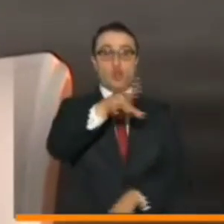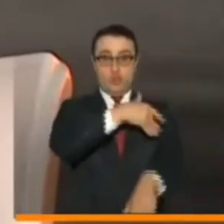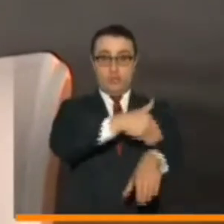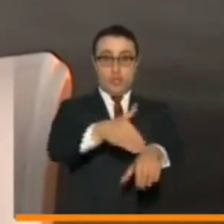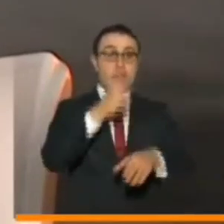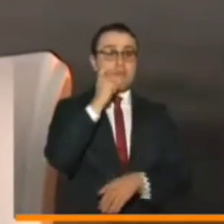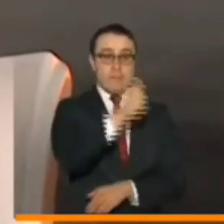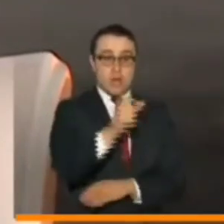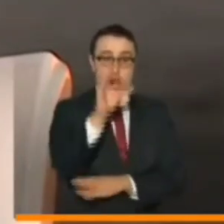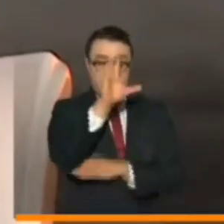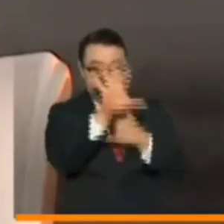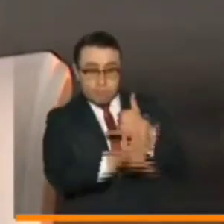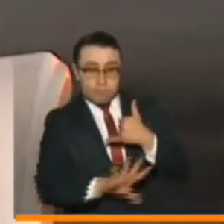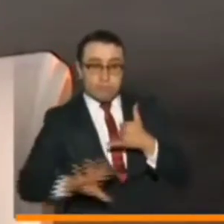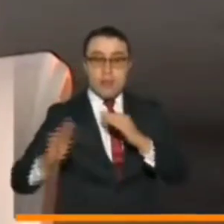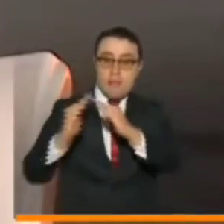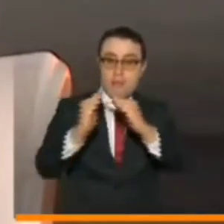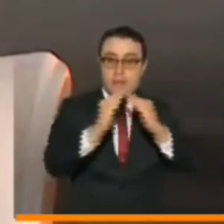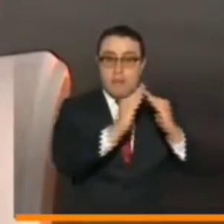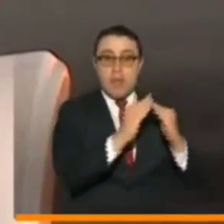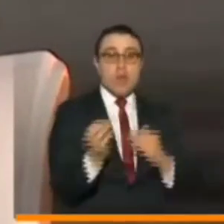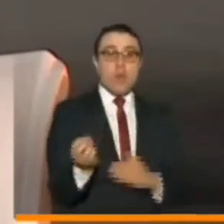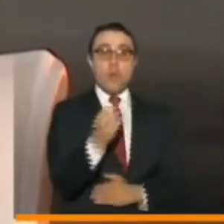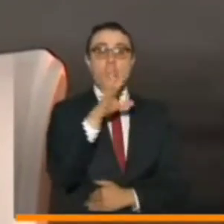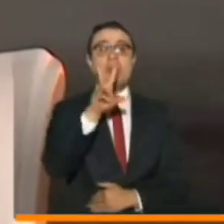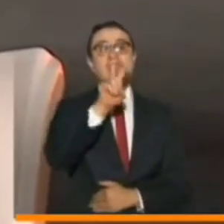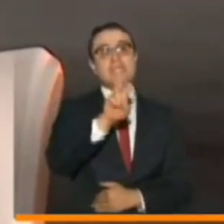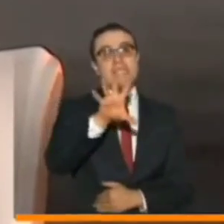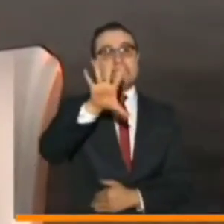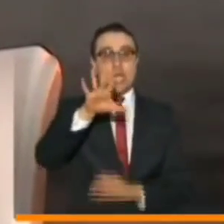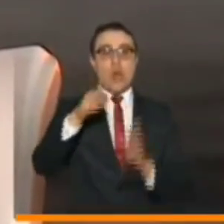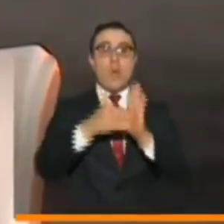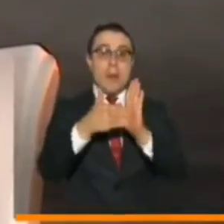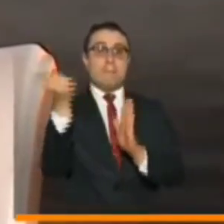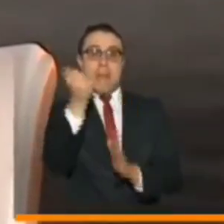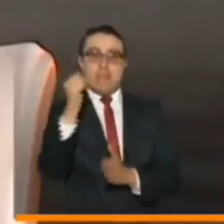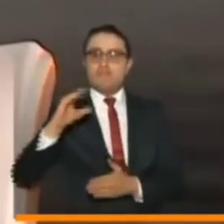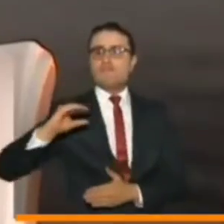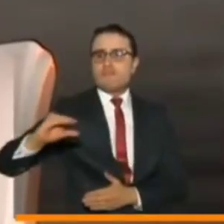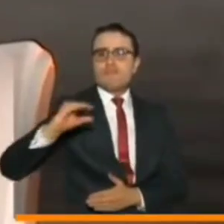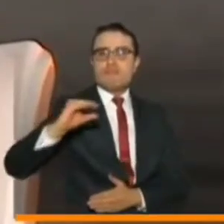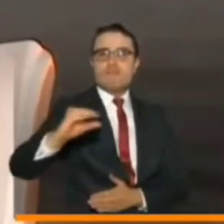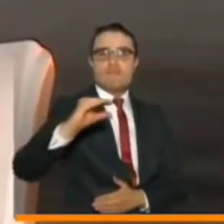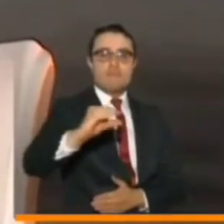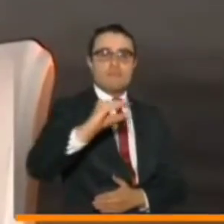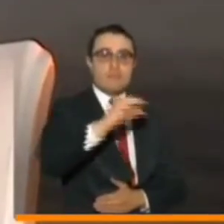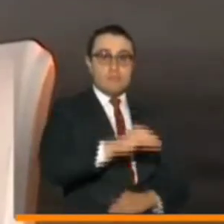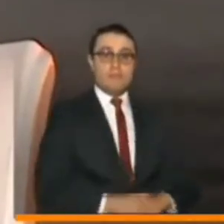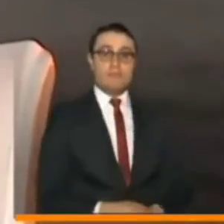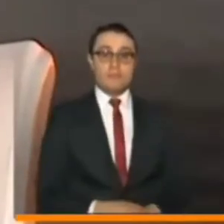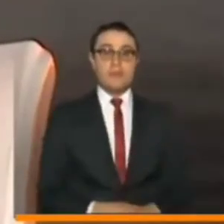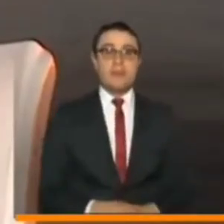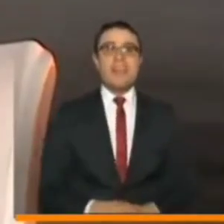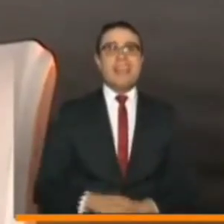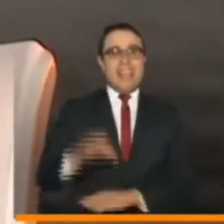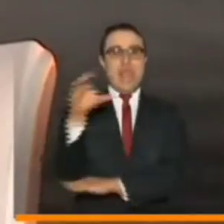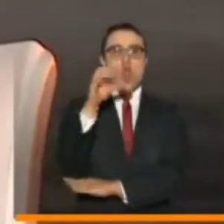nuestro país con 75 mil pesos a cada uno de esos hogares. Y Colombia Mayor,